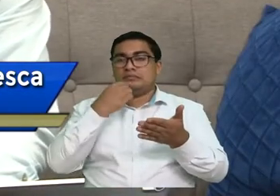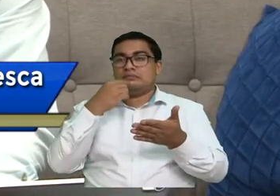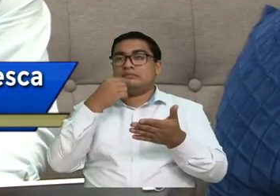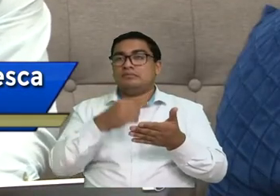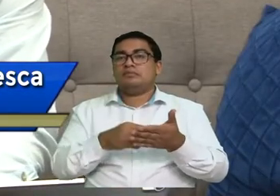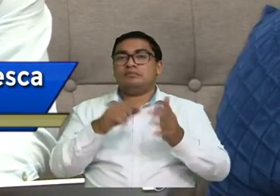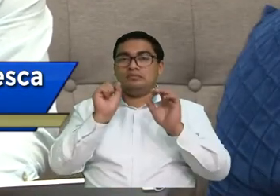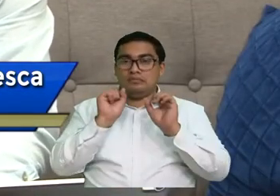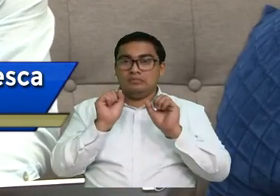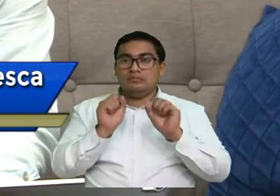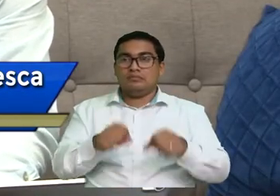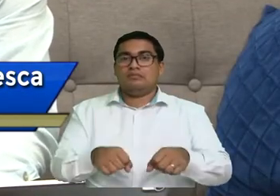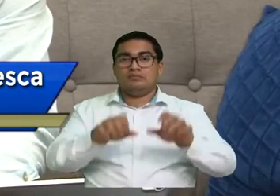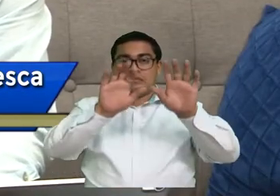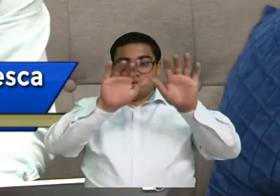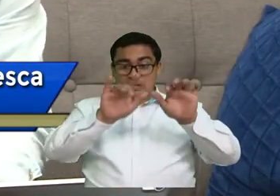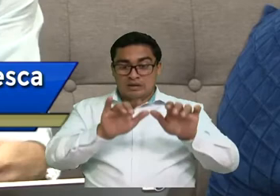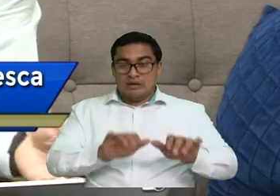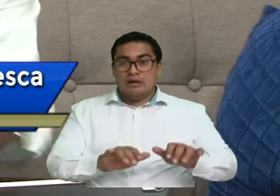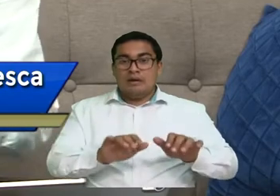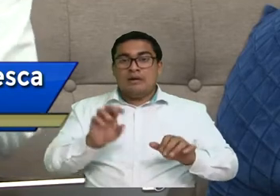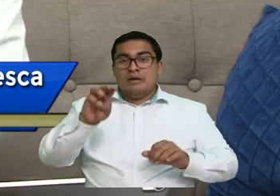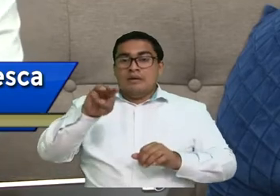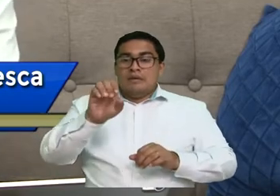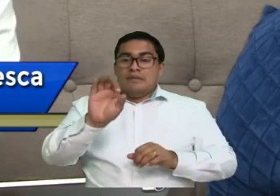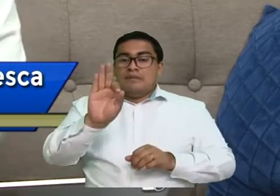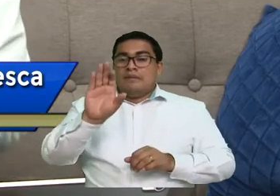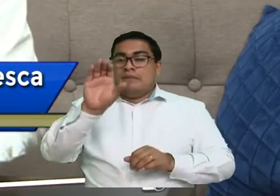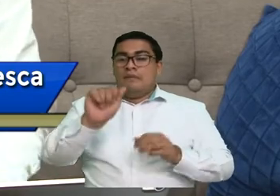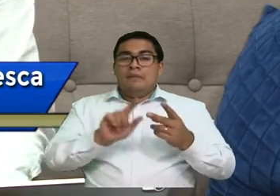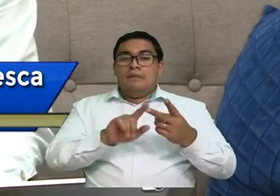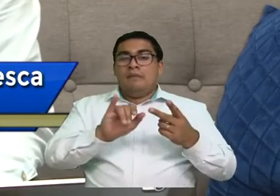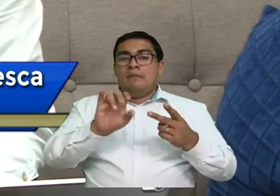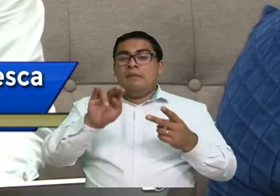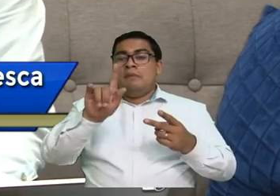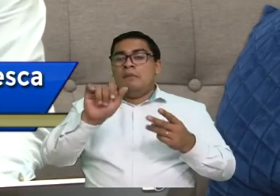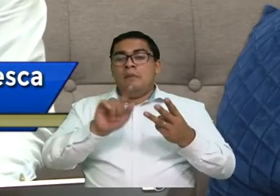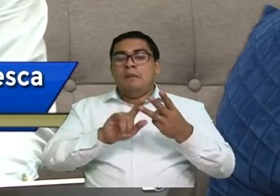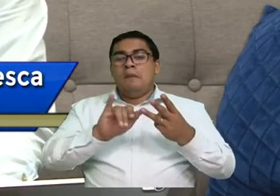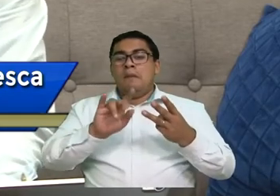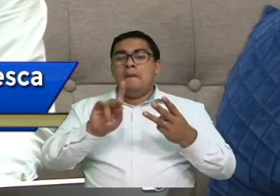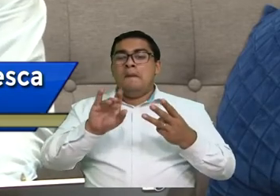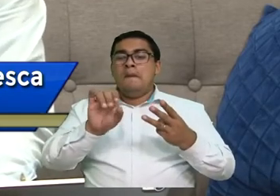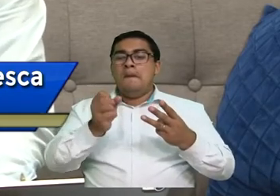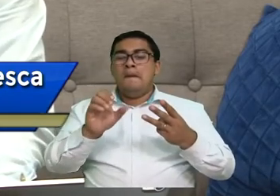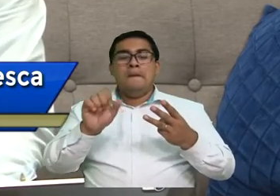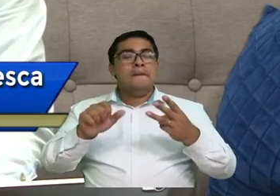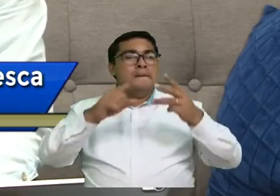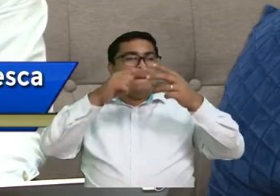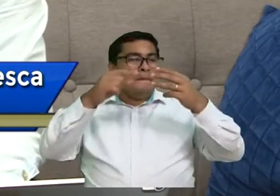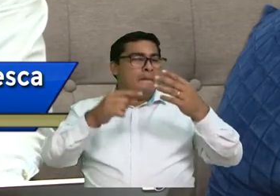que pueden acceder a la página web del MEFCA, del INTA, del INPESCA, sobre